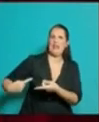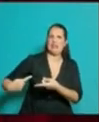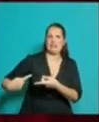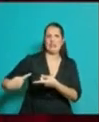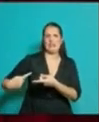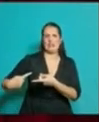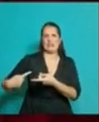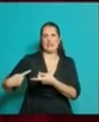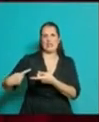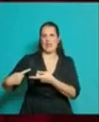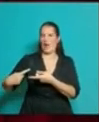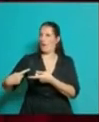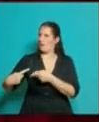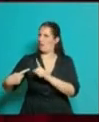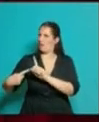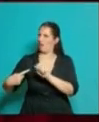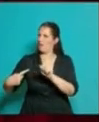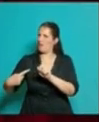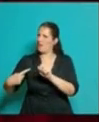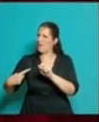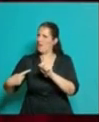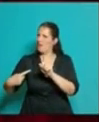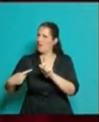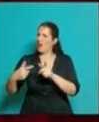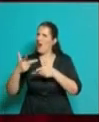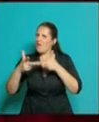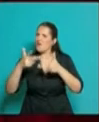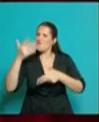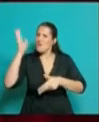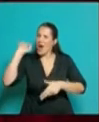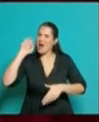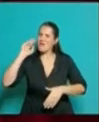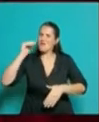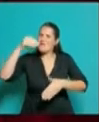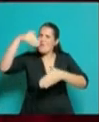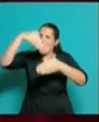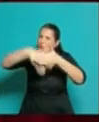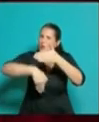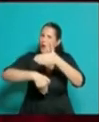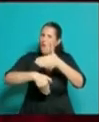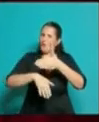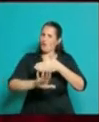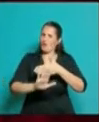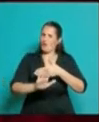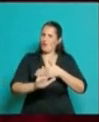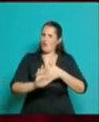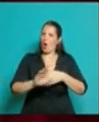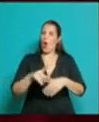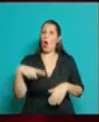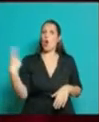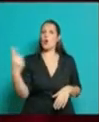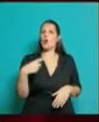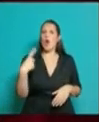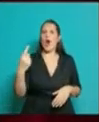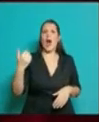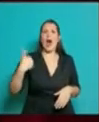no habló de la realidad que se transita hoy la Argentina. La producción en su discurso, la industrialización,